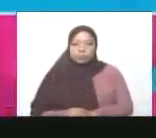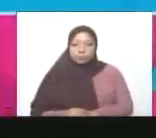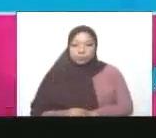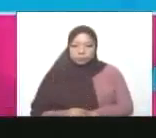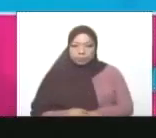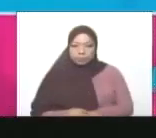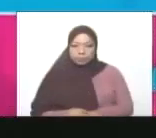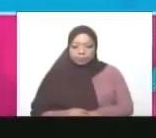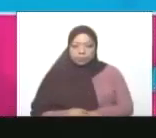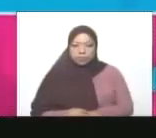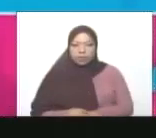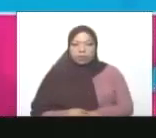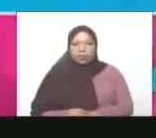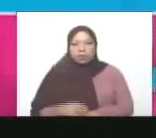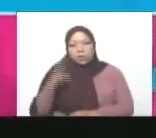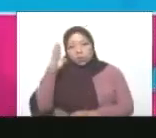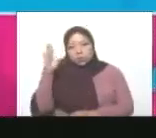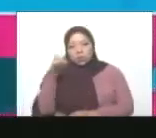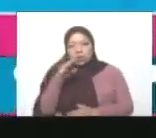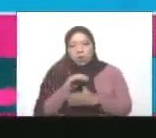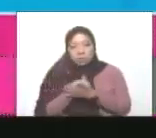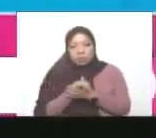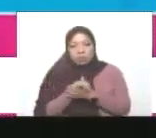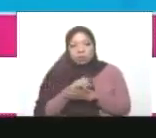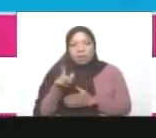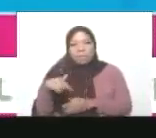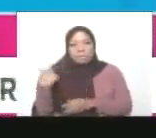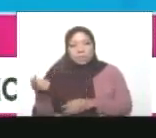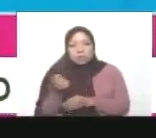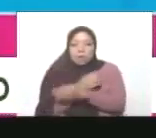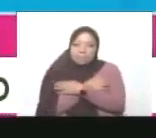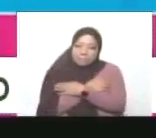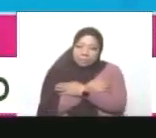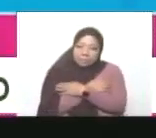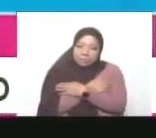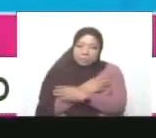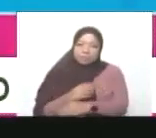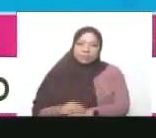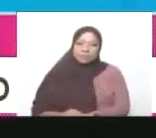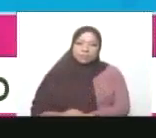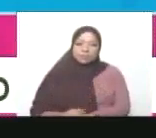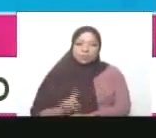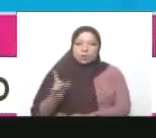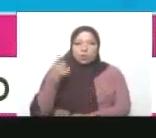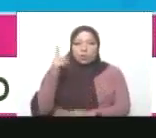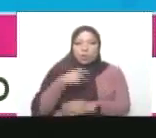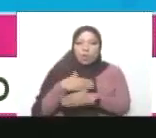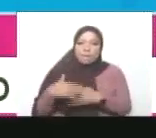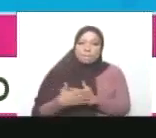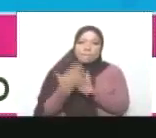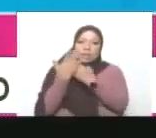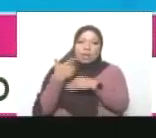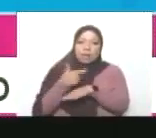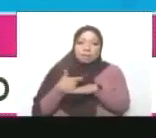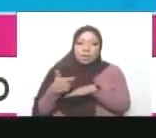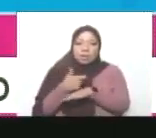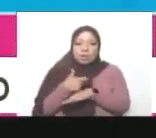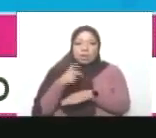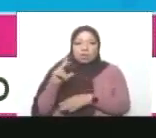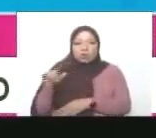mi saludo a Falcón, Víctor. Un abrazo. Mañana yo quiero... A primera hora va a estar el ministro Jorge Márquez